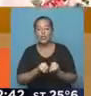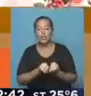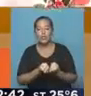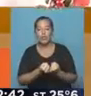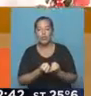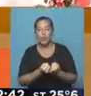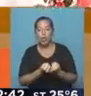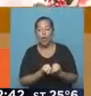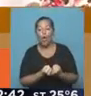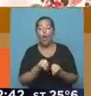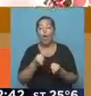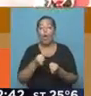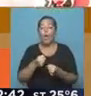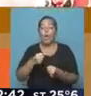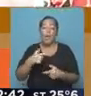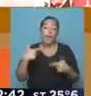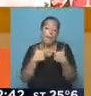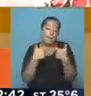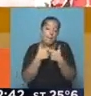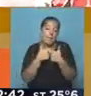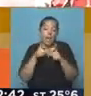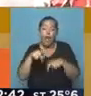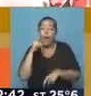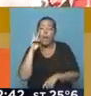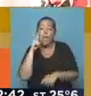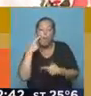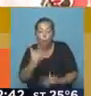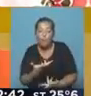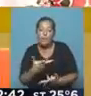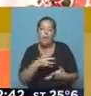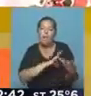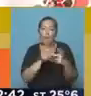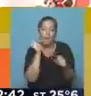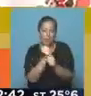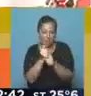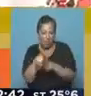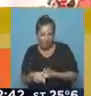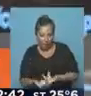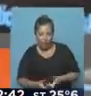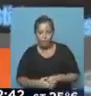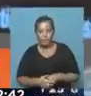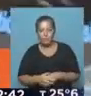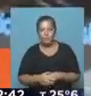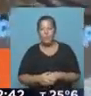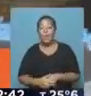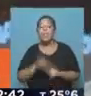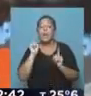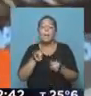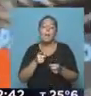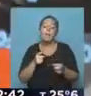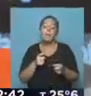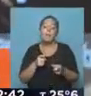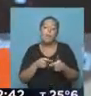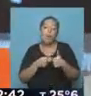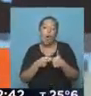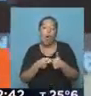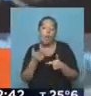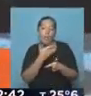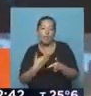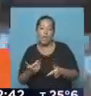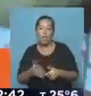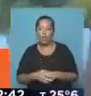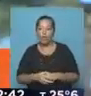que ahora vemos exactamente el modo en que operaban no sí sí Y además era una política de estado una política de estado es una